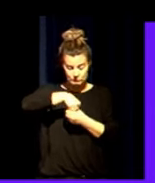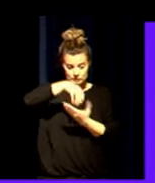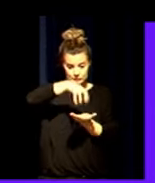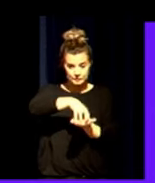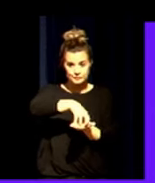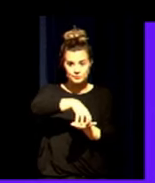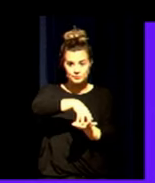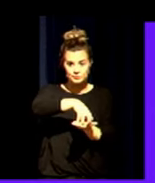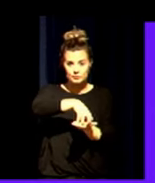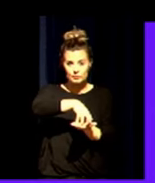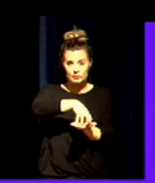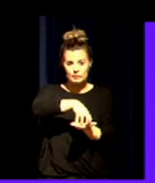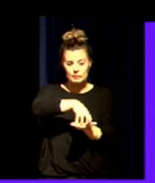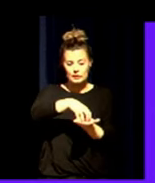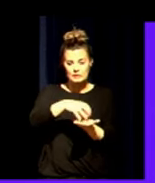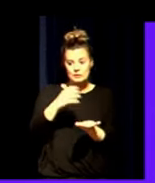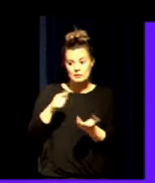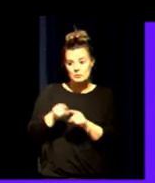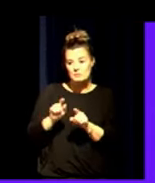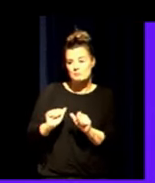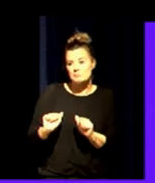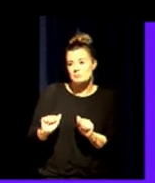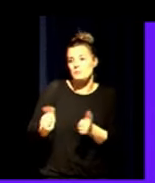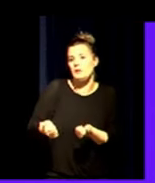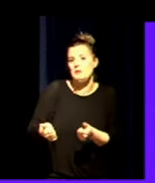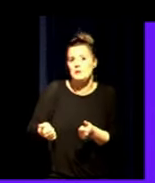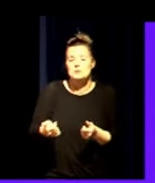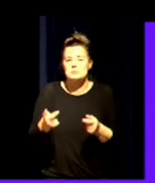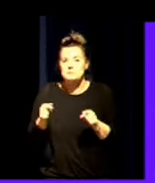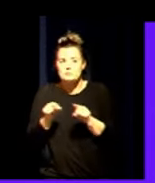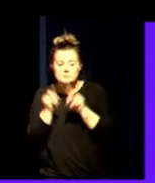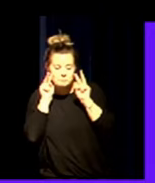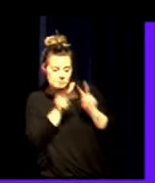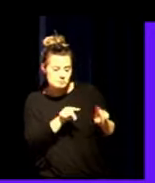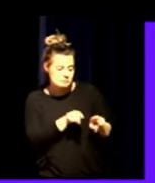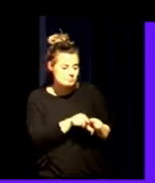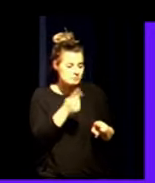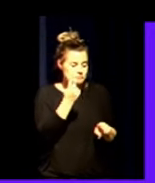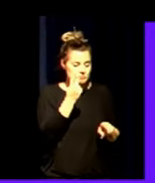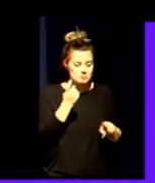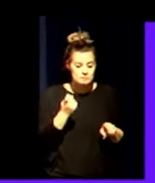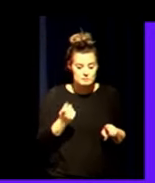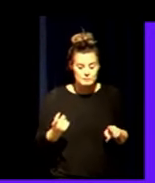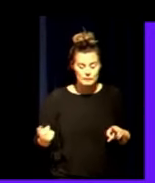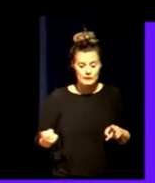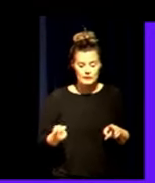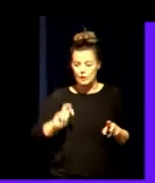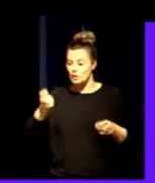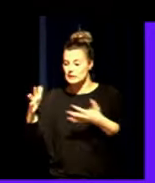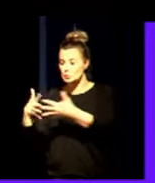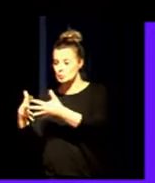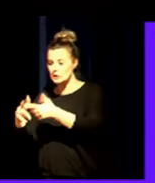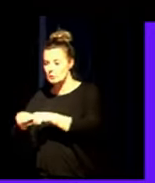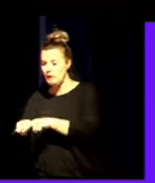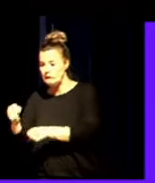que las pusimos en marcha un poco como necesidad de liberar a esas otras estructuras que teníamos y que contemplaba